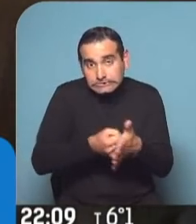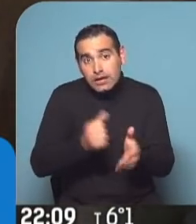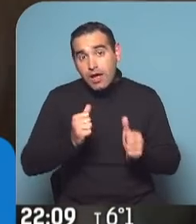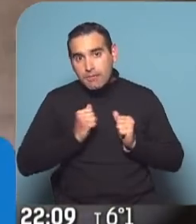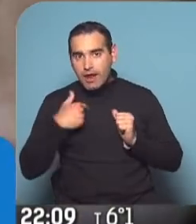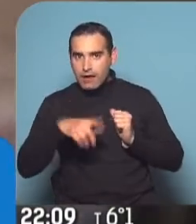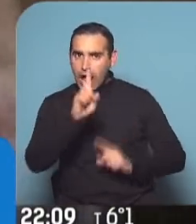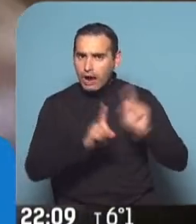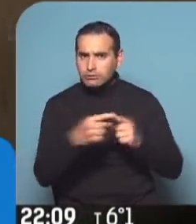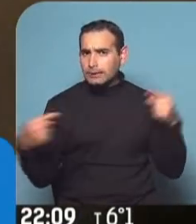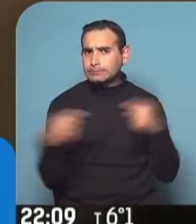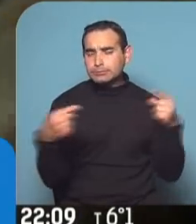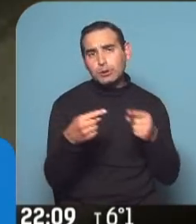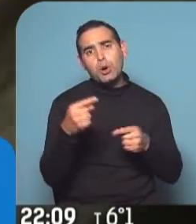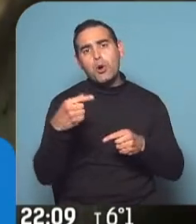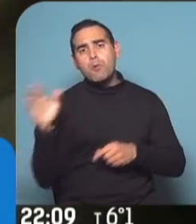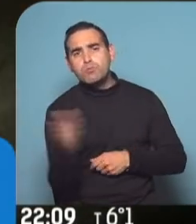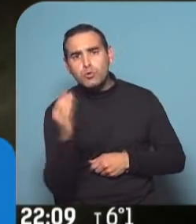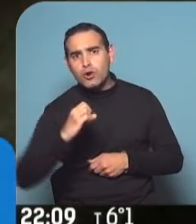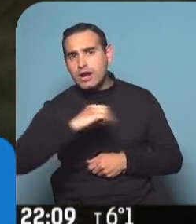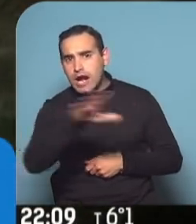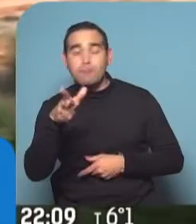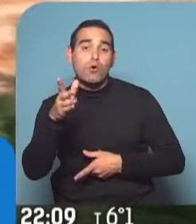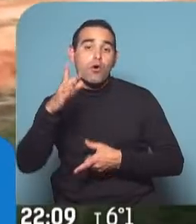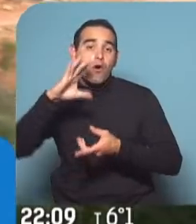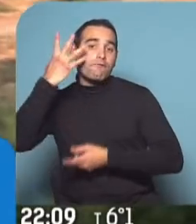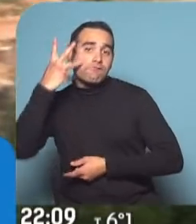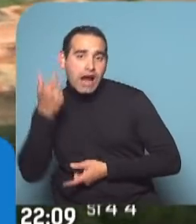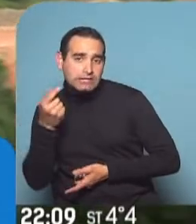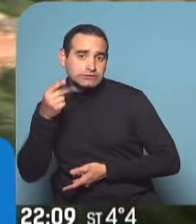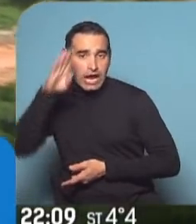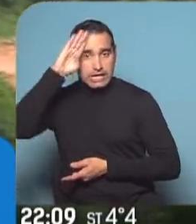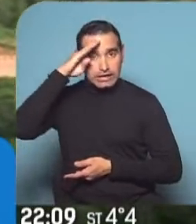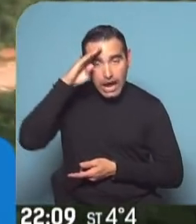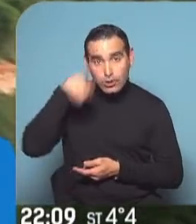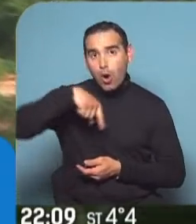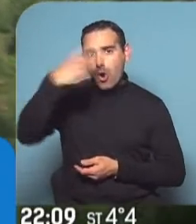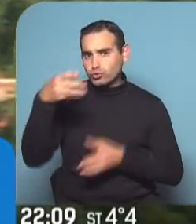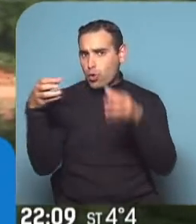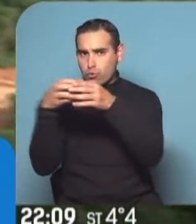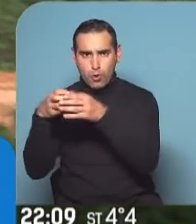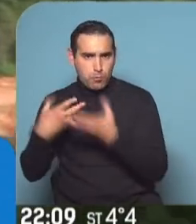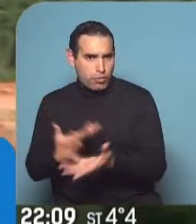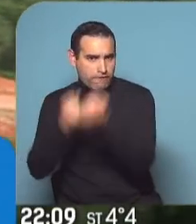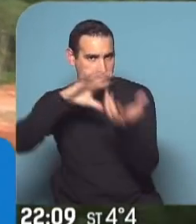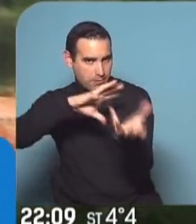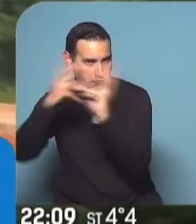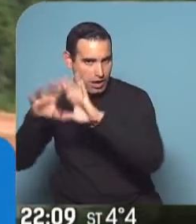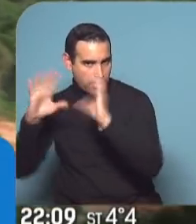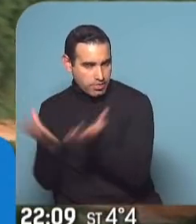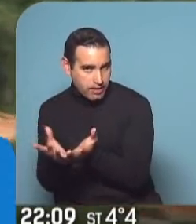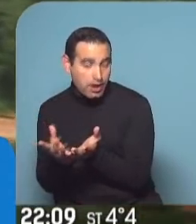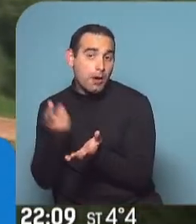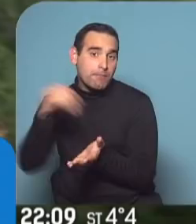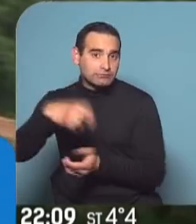haya resistencia sobre todo de productores rurales de Francia e Irlanda y de grupos y partidos ambientalistas con representación en el Parlamento Europeo,